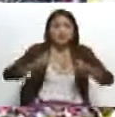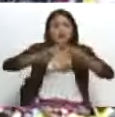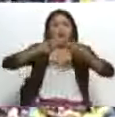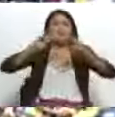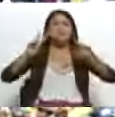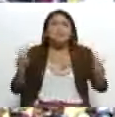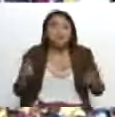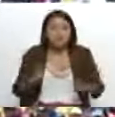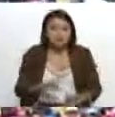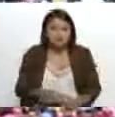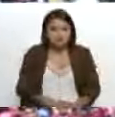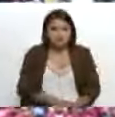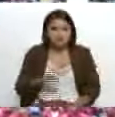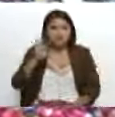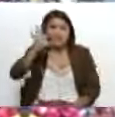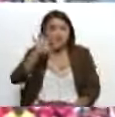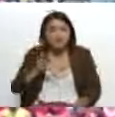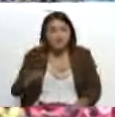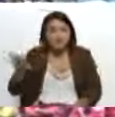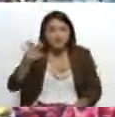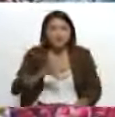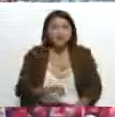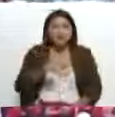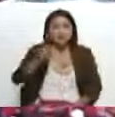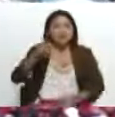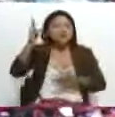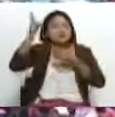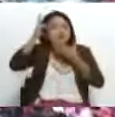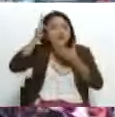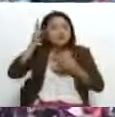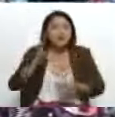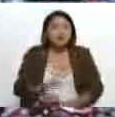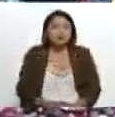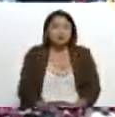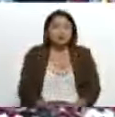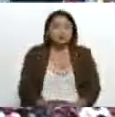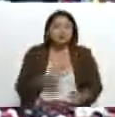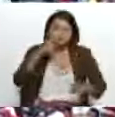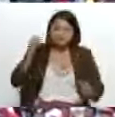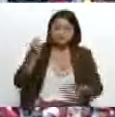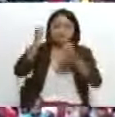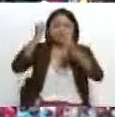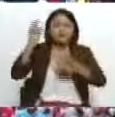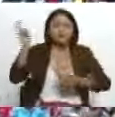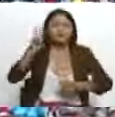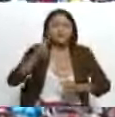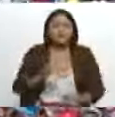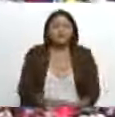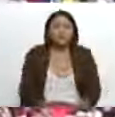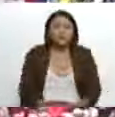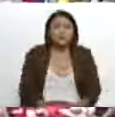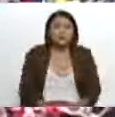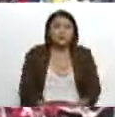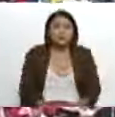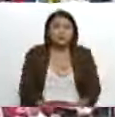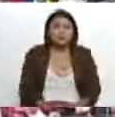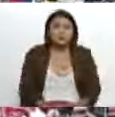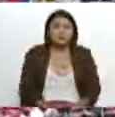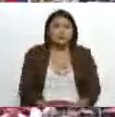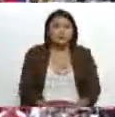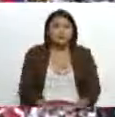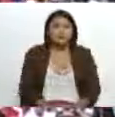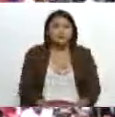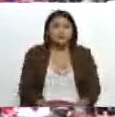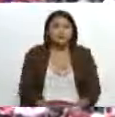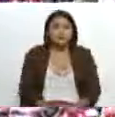soberanía de la patria y por nuestros pueblos indígenas y pueblos afrodescendientes. ¡Que viva la patria! ¡Viva!